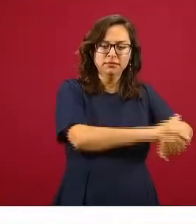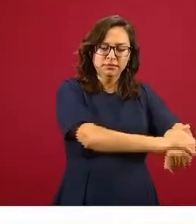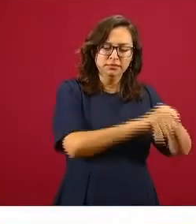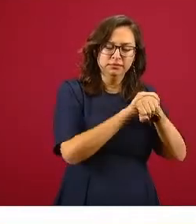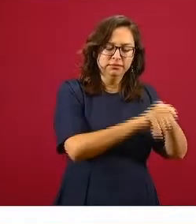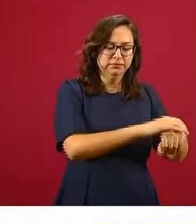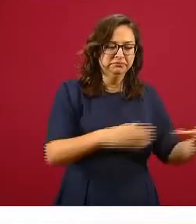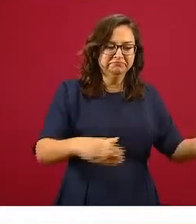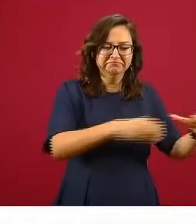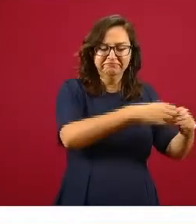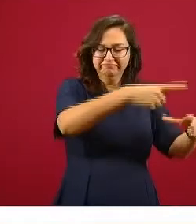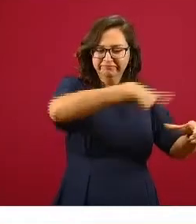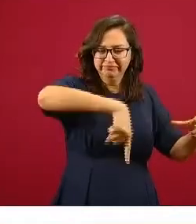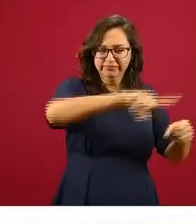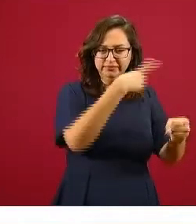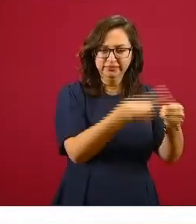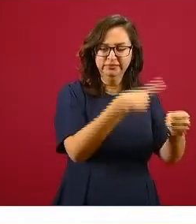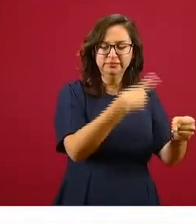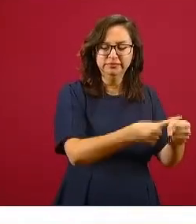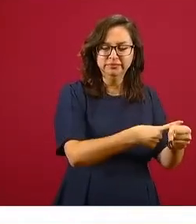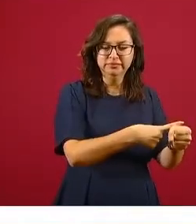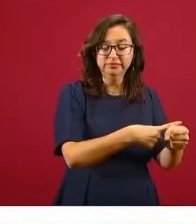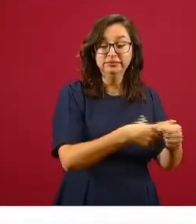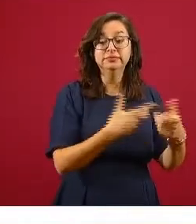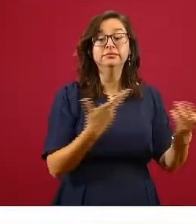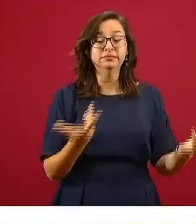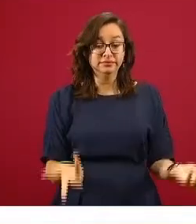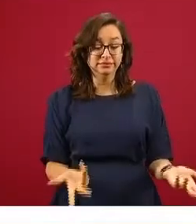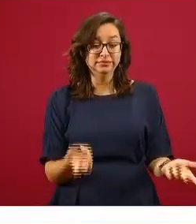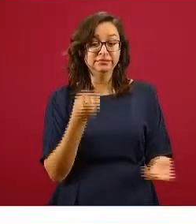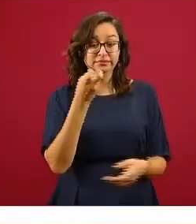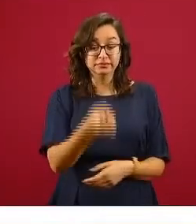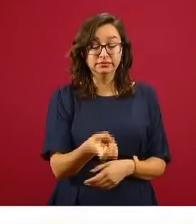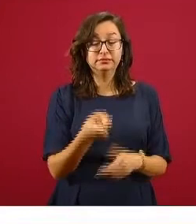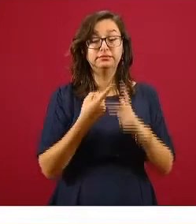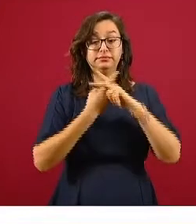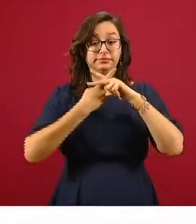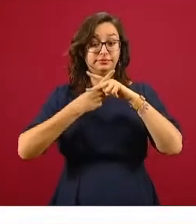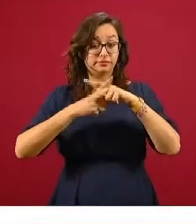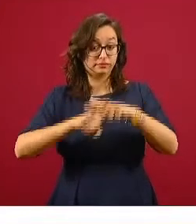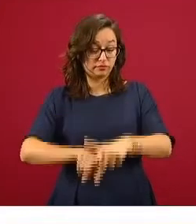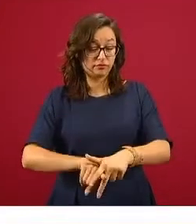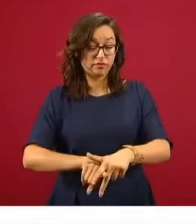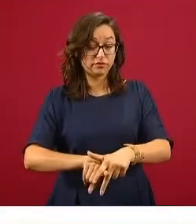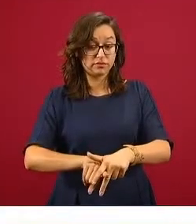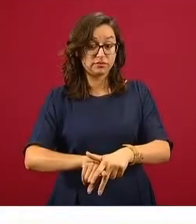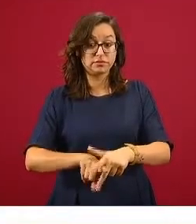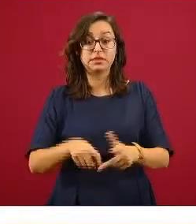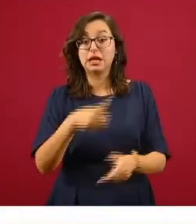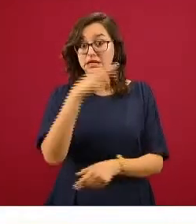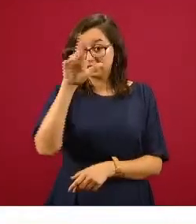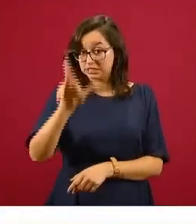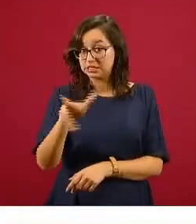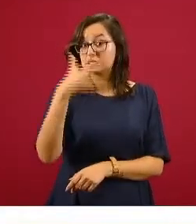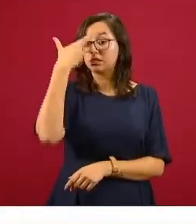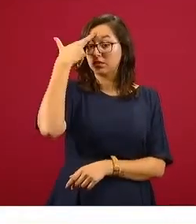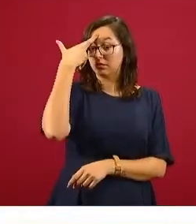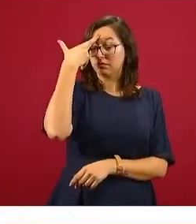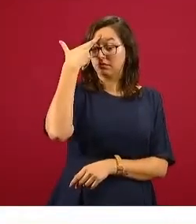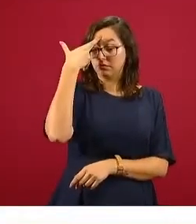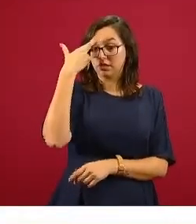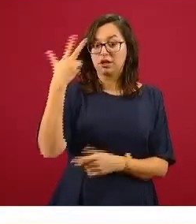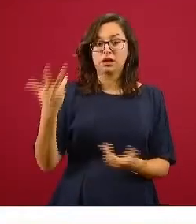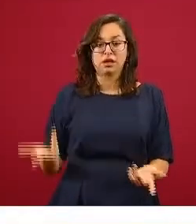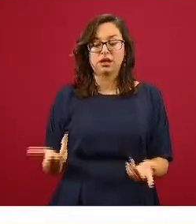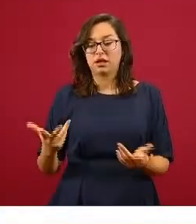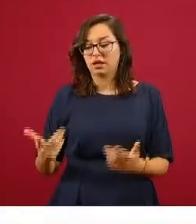son muy localizados. Y aquí aplica desde el inicio, y les recuerdo que esto, porque es parte de estas, las